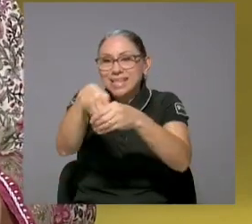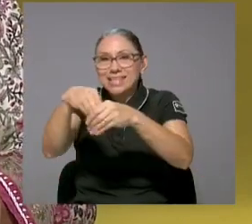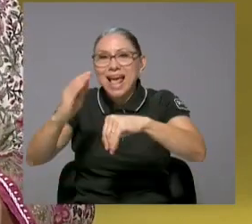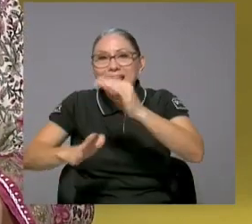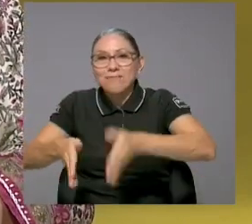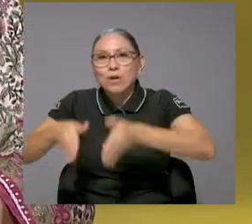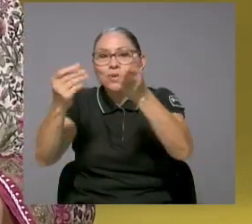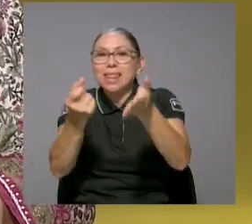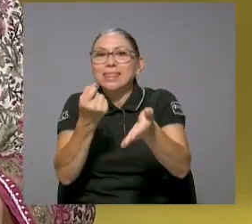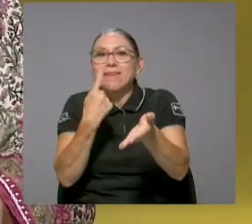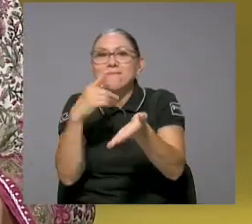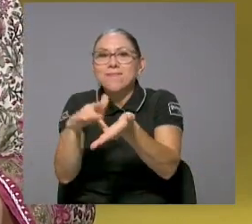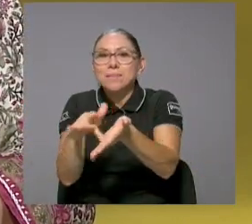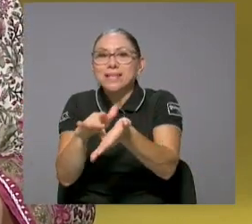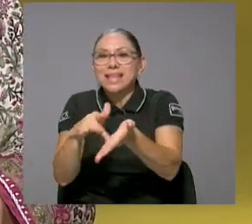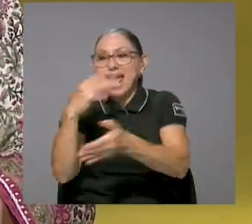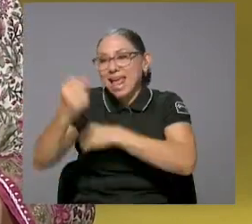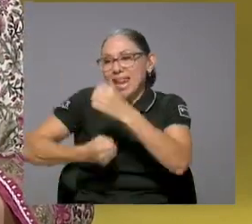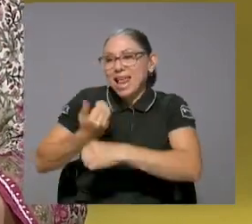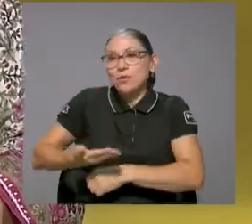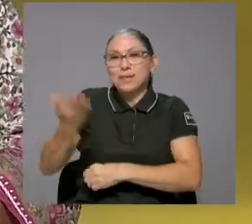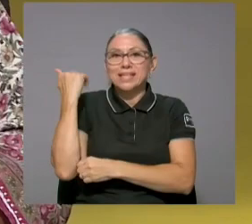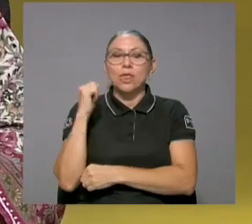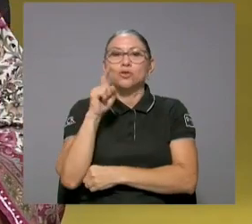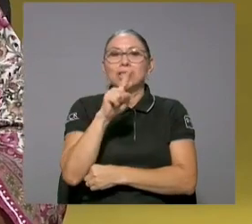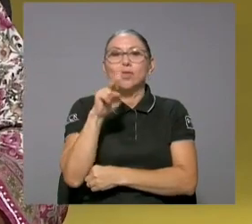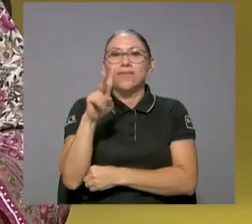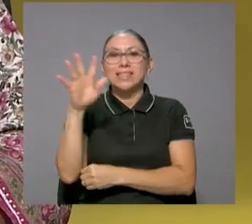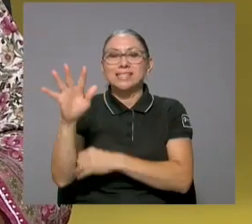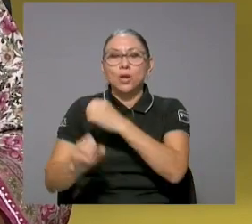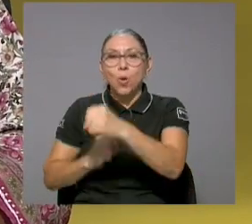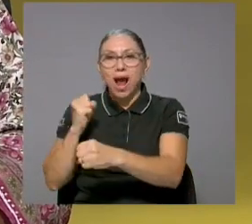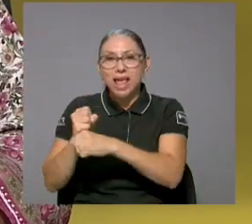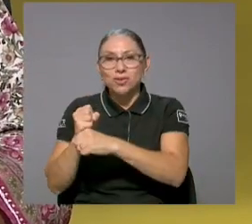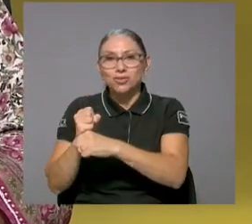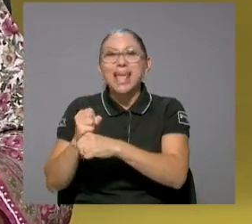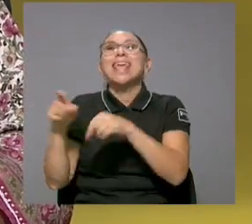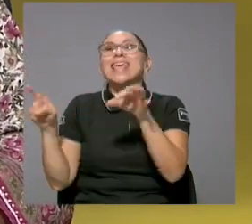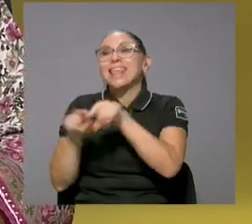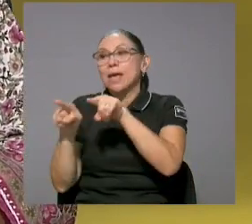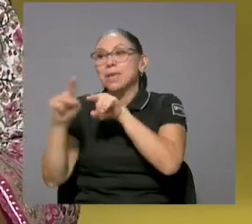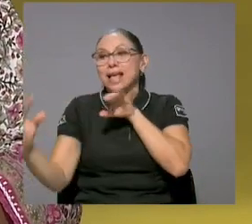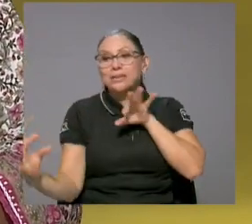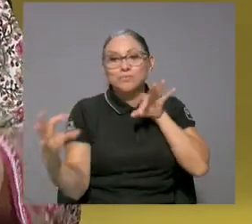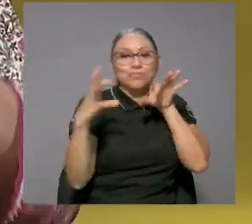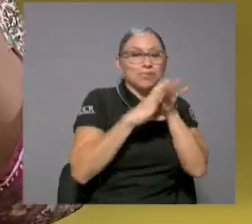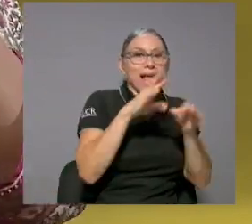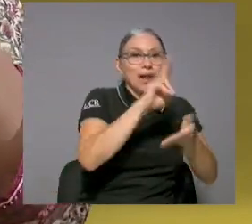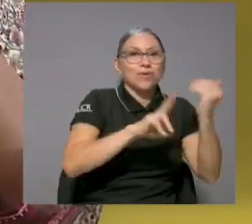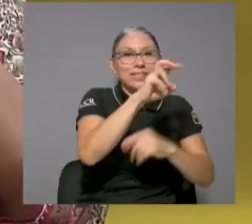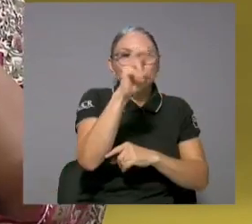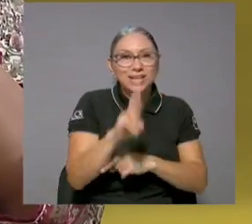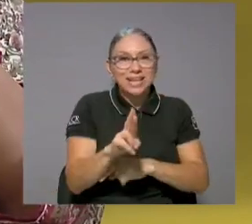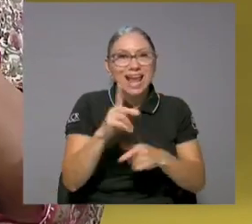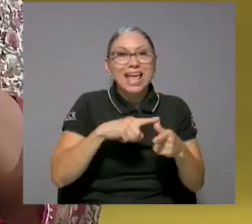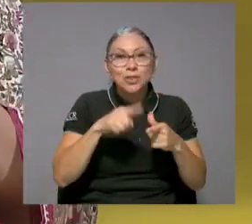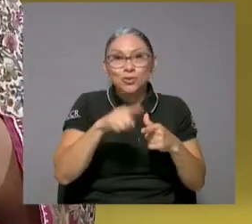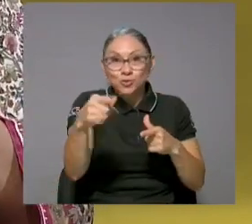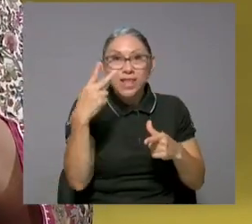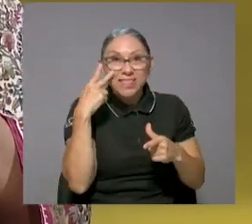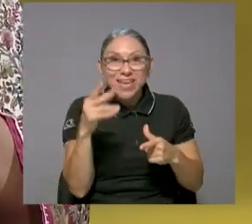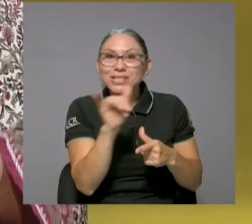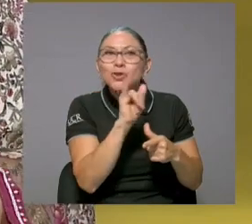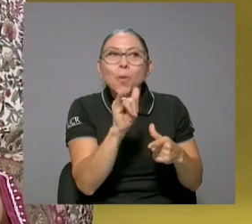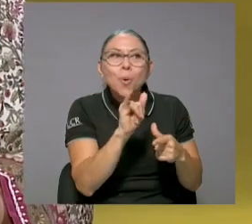pasado cumplió 125 años de estar en el país, que a su vez pertenece a la Universidad de Costa Rica. Entonces, si usted ve, es una cadena